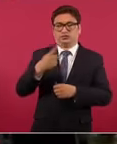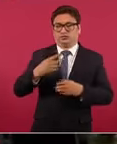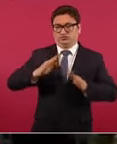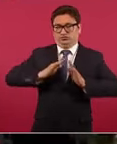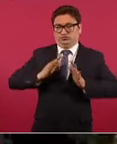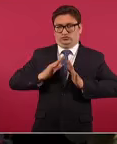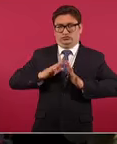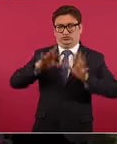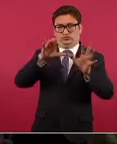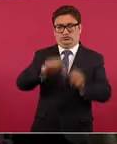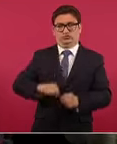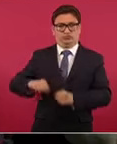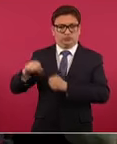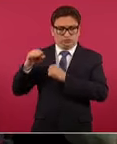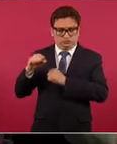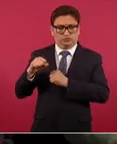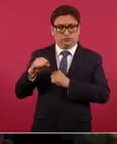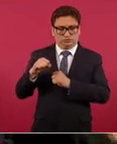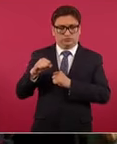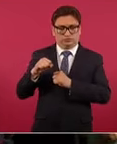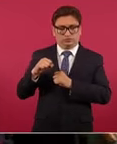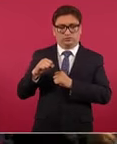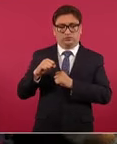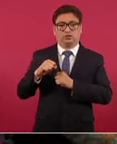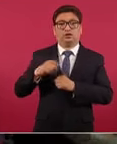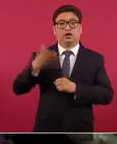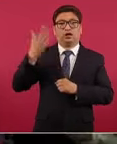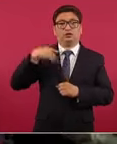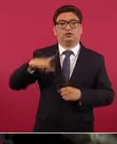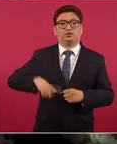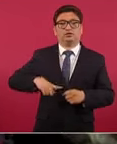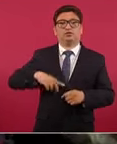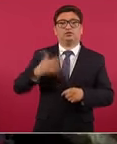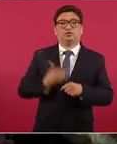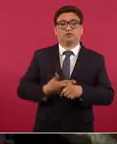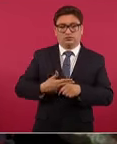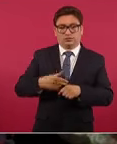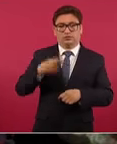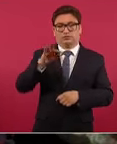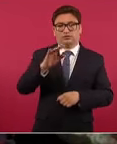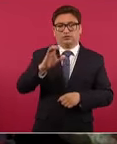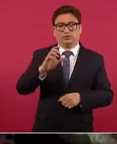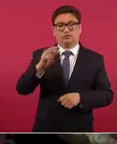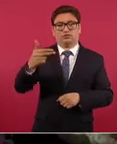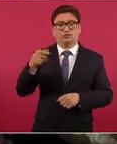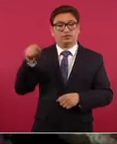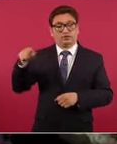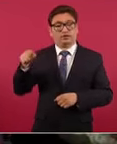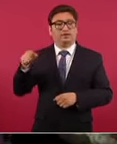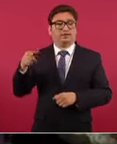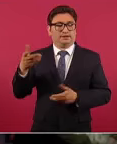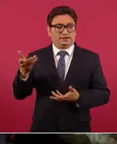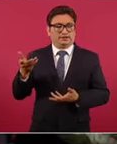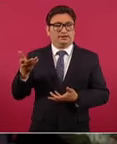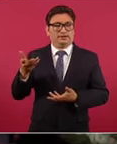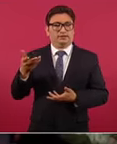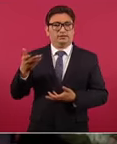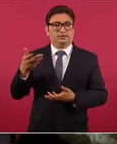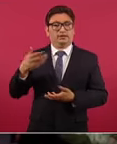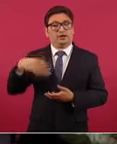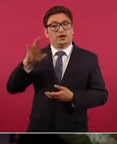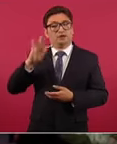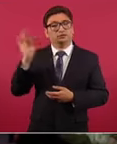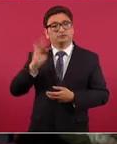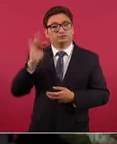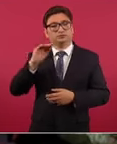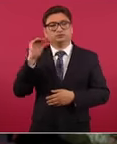que se los llevaron y que entonces gobernaba felipe calderón quien no solamente pudo ser